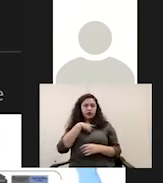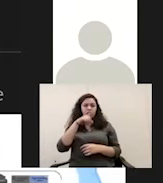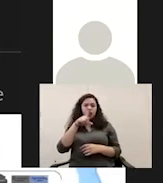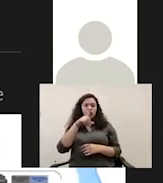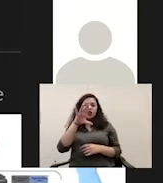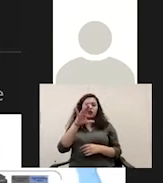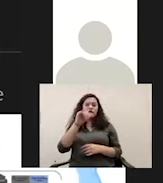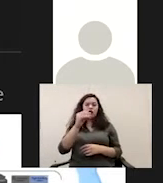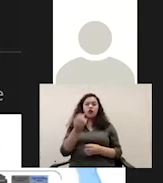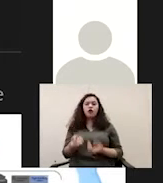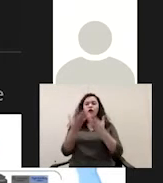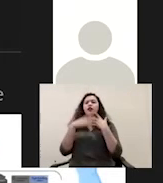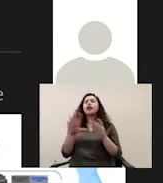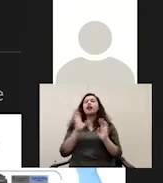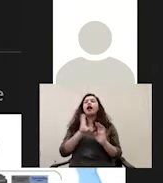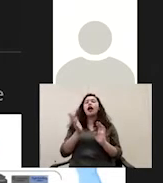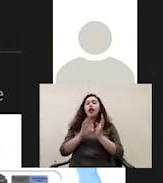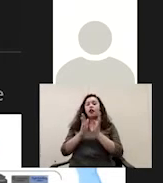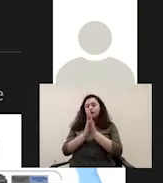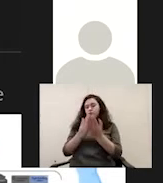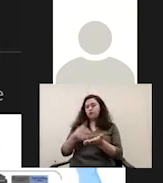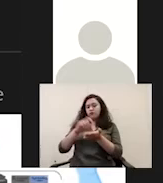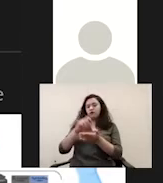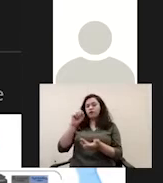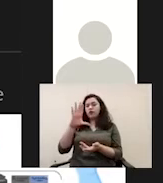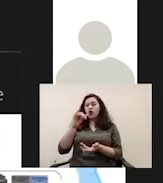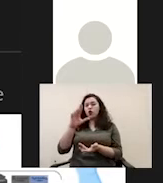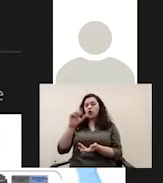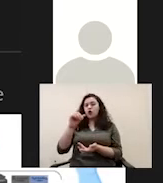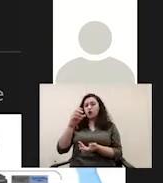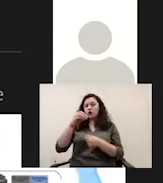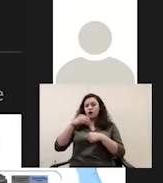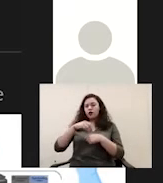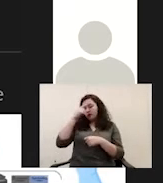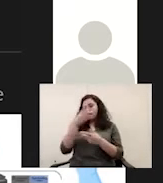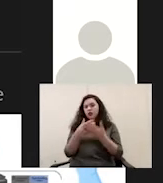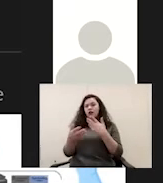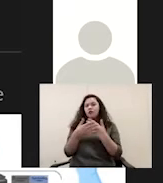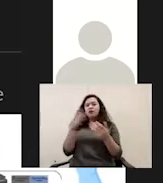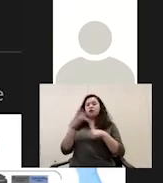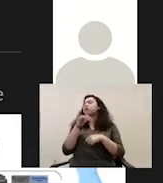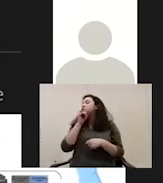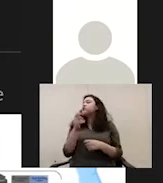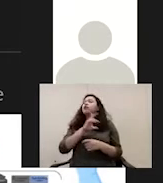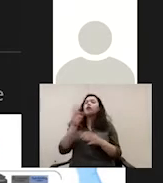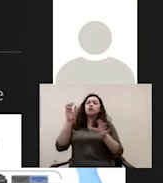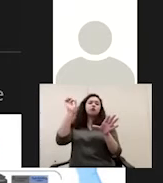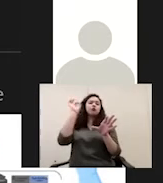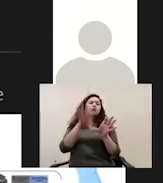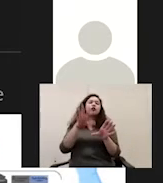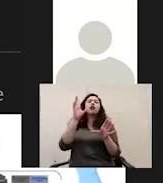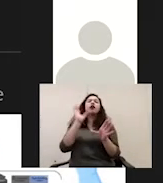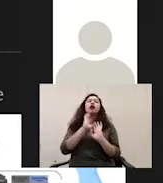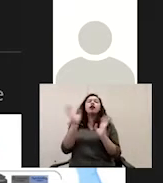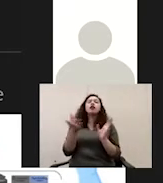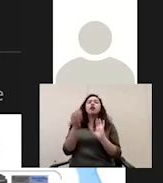agrega una pastilla que trae ahí en la celda de cloro residual, sin que toque nuestras manos, se deja caer y una vez que se agrega la